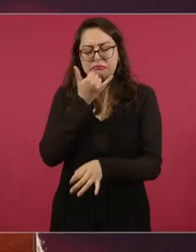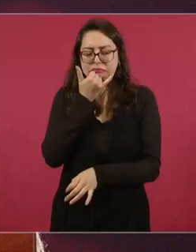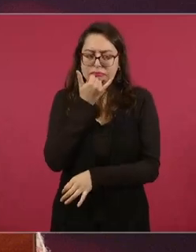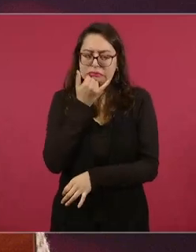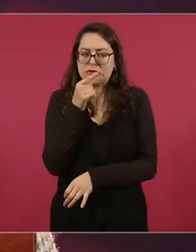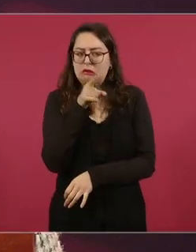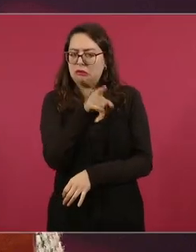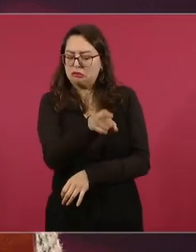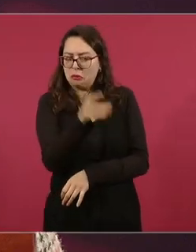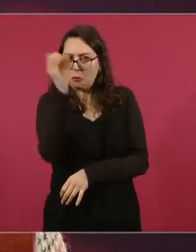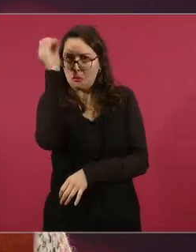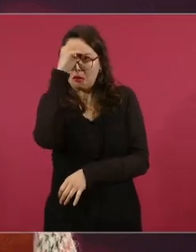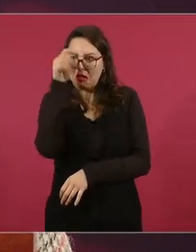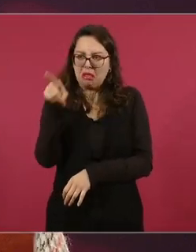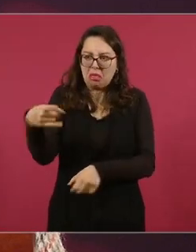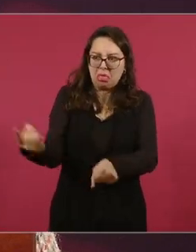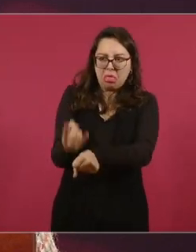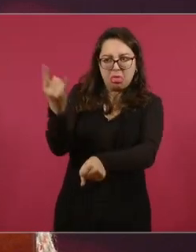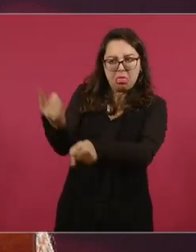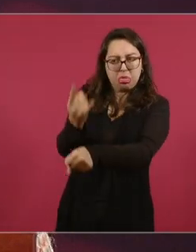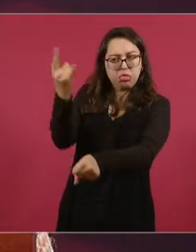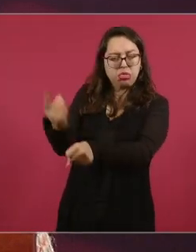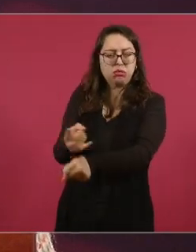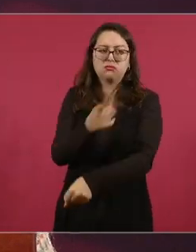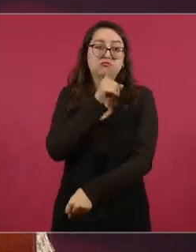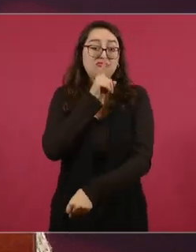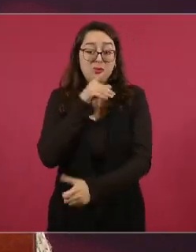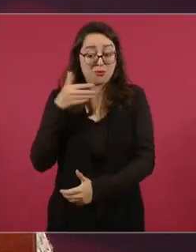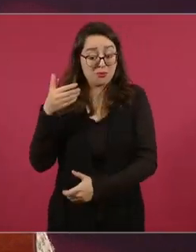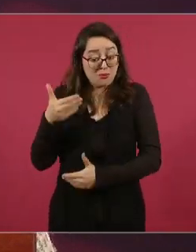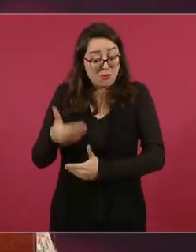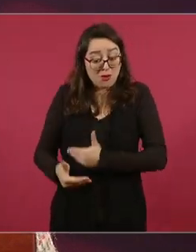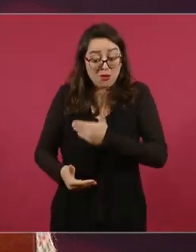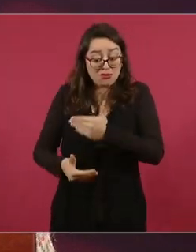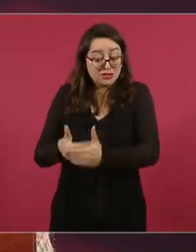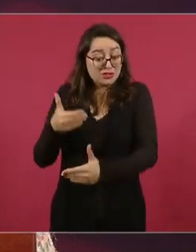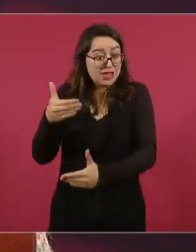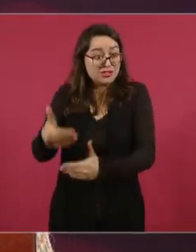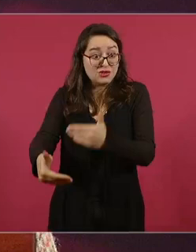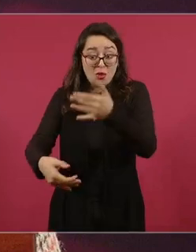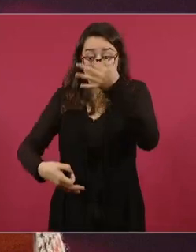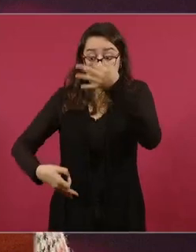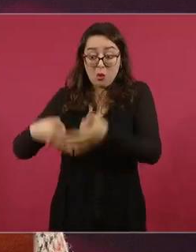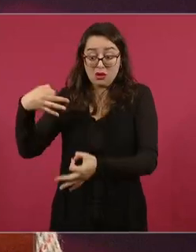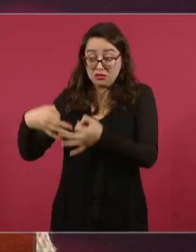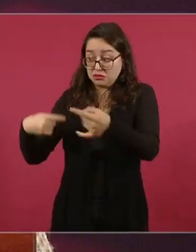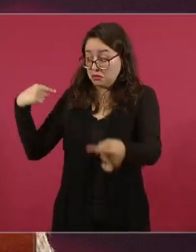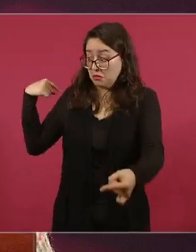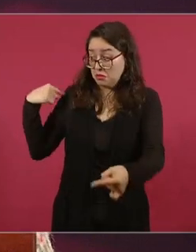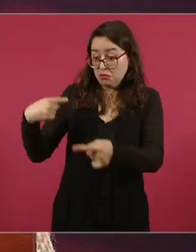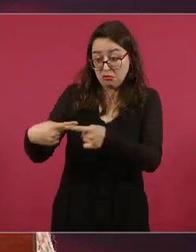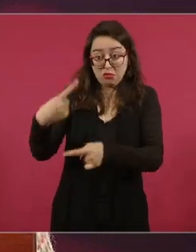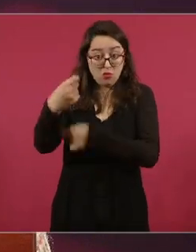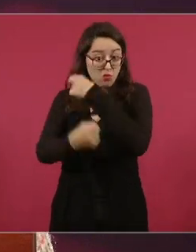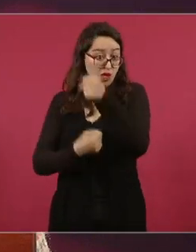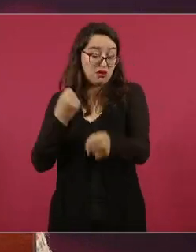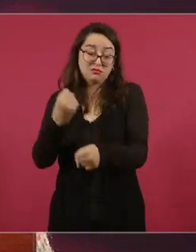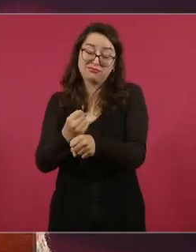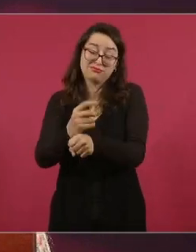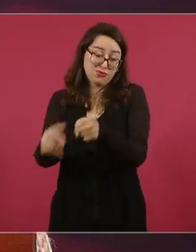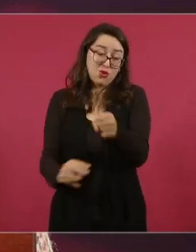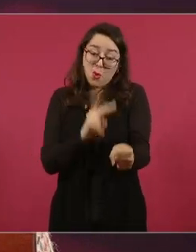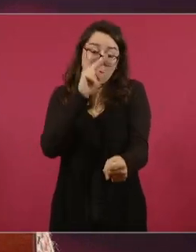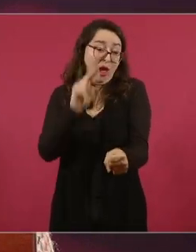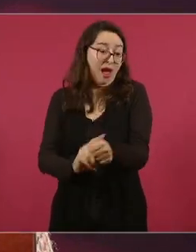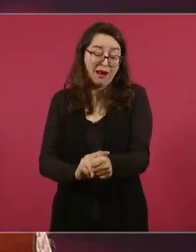ha sido un proceso de un poco más de un año, pero hay castigo, hay sanción, hemos